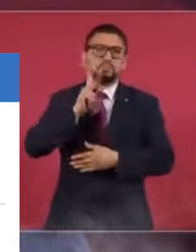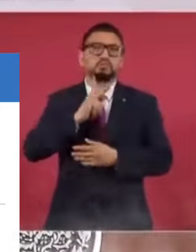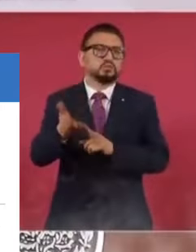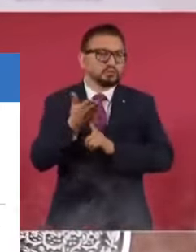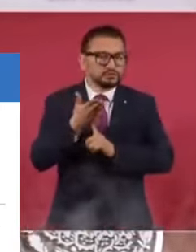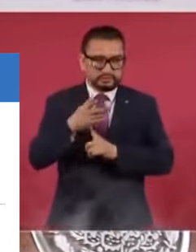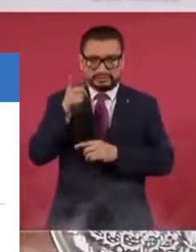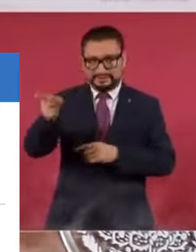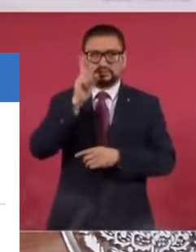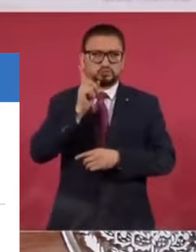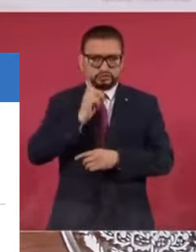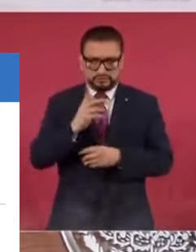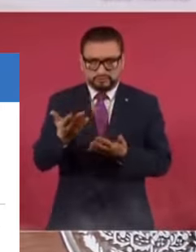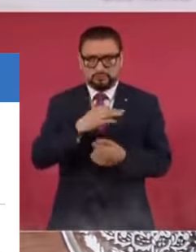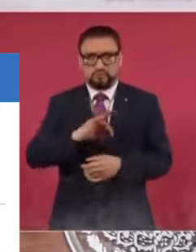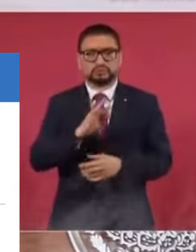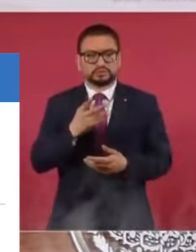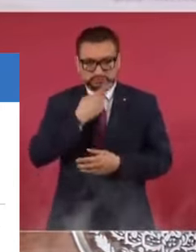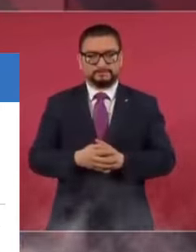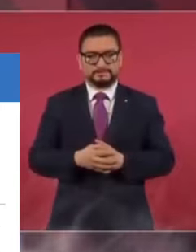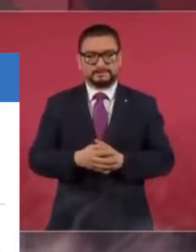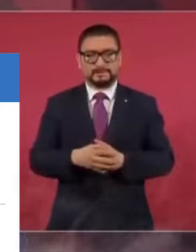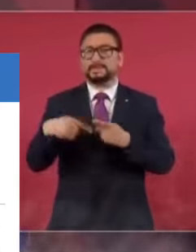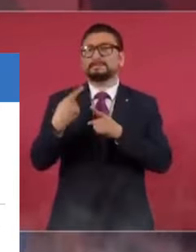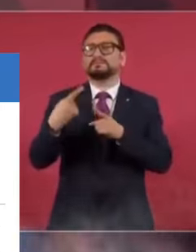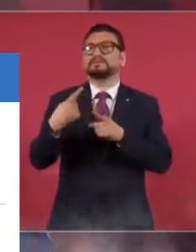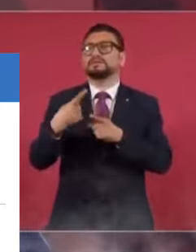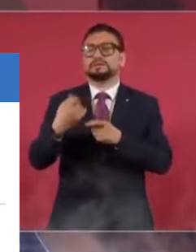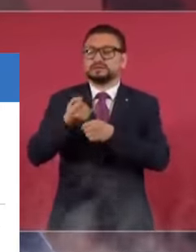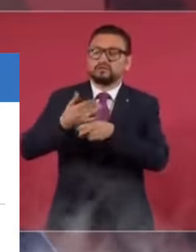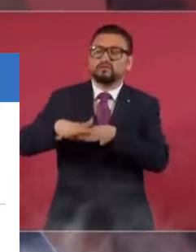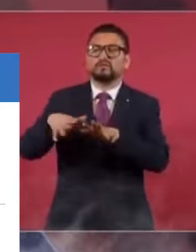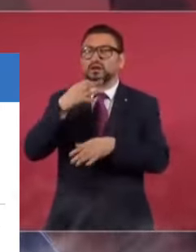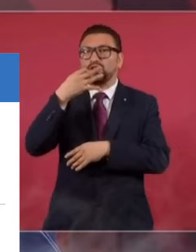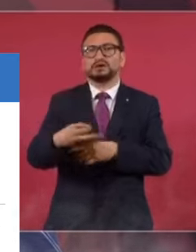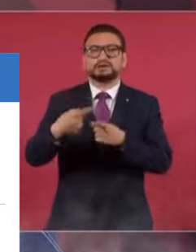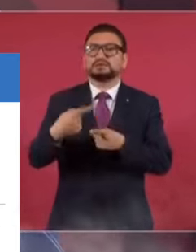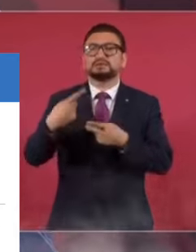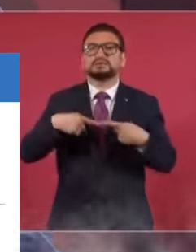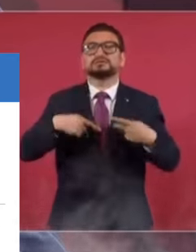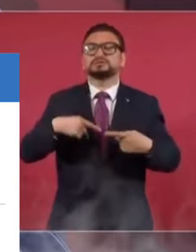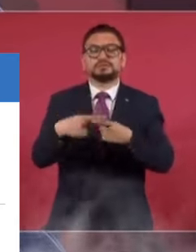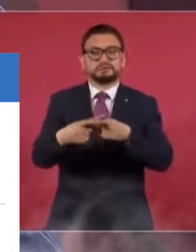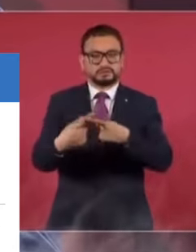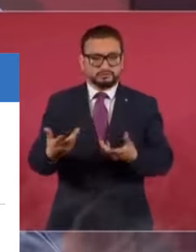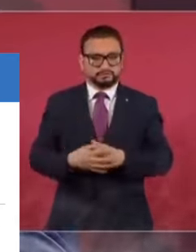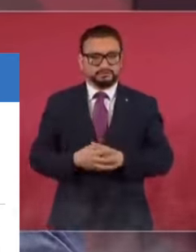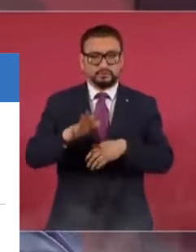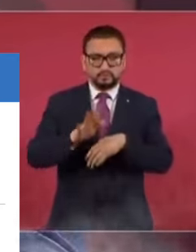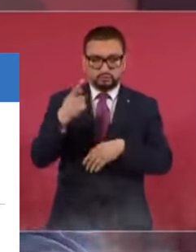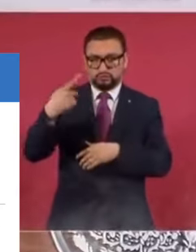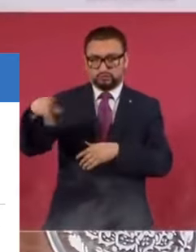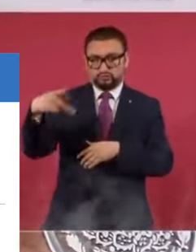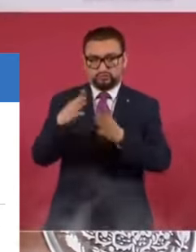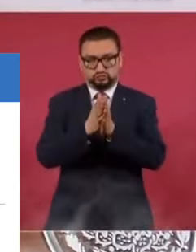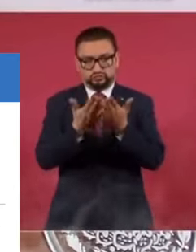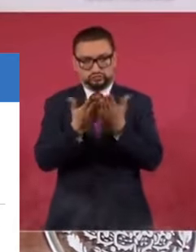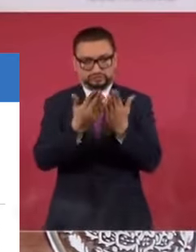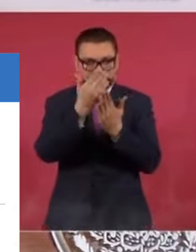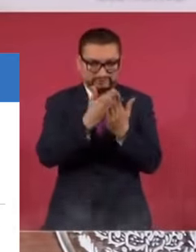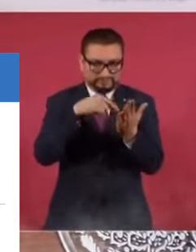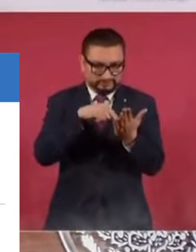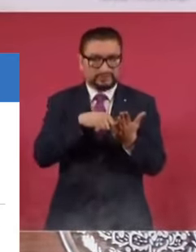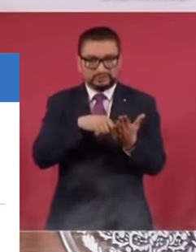no nos dice ella y nos ayuda quién fue el informante? Porque su capítulo de libro en aquel